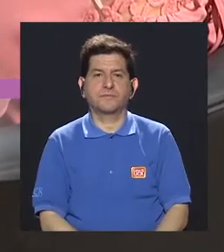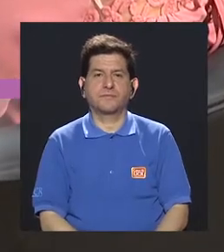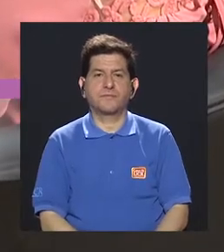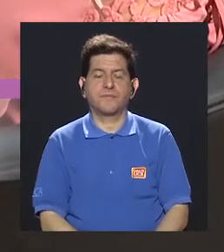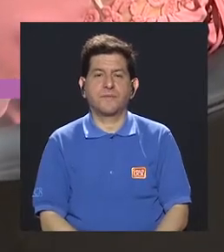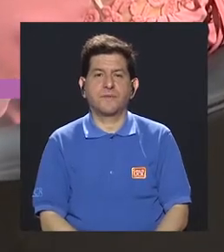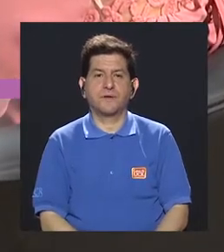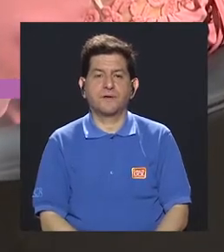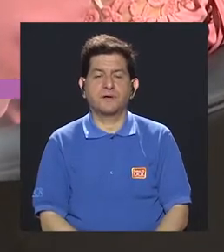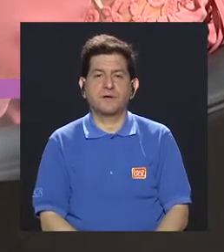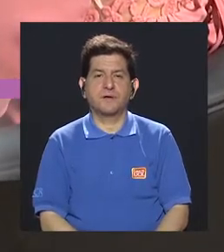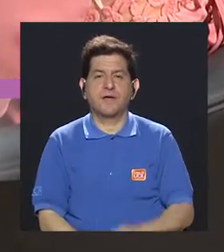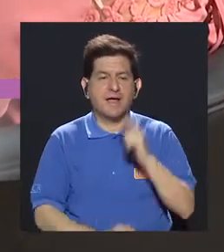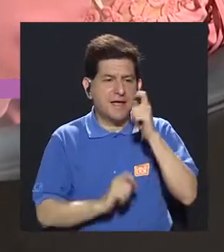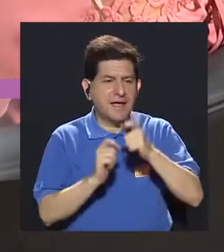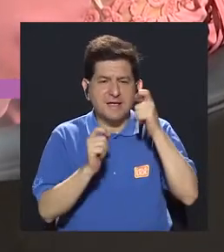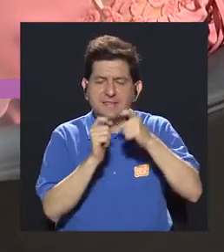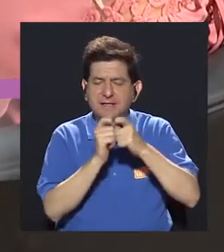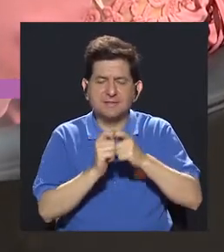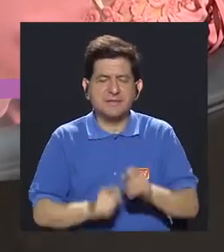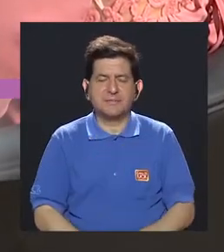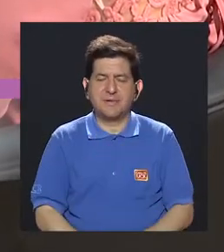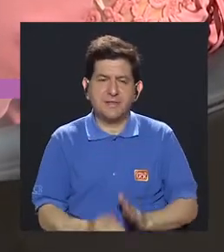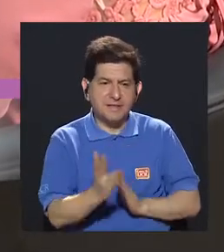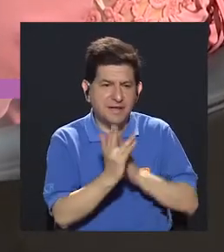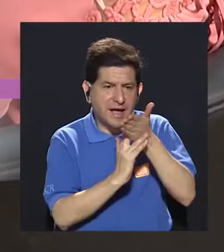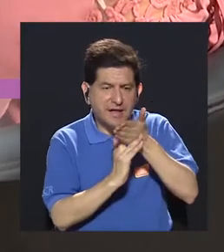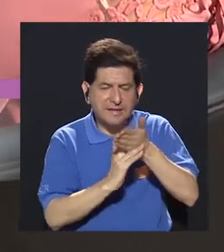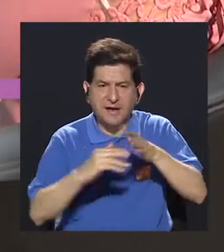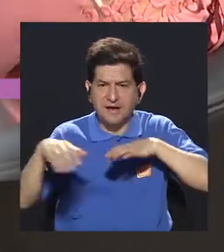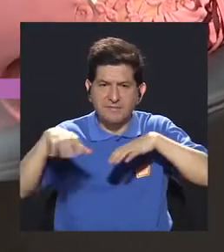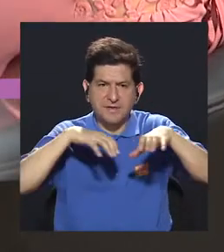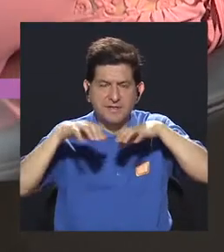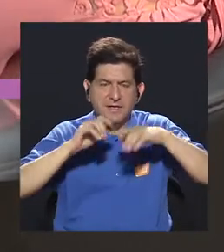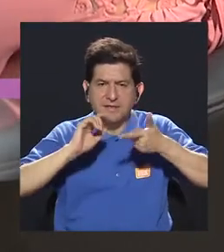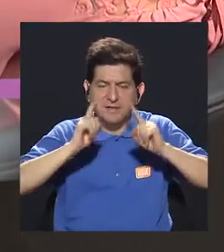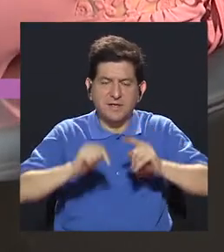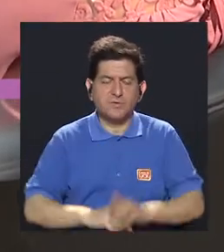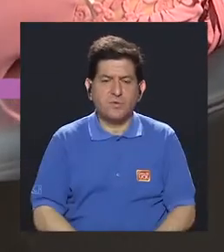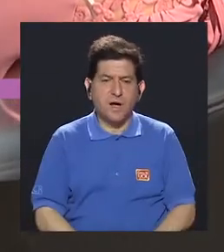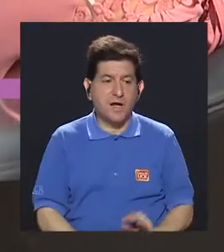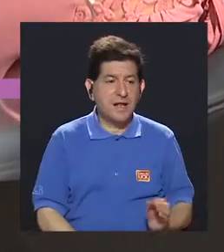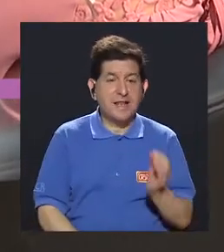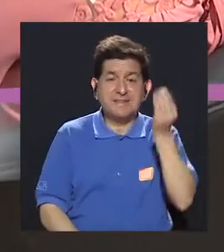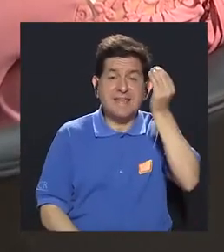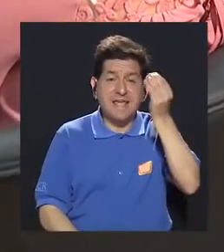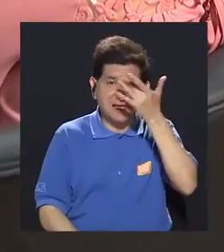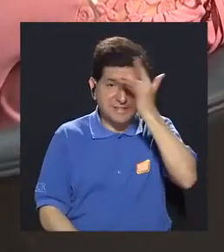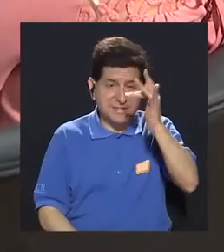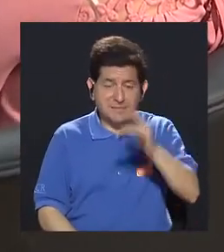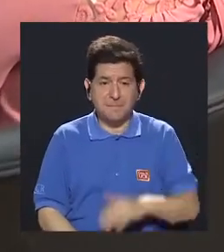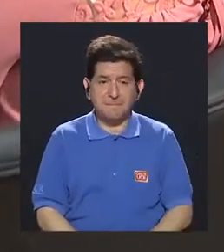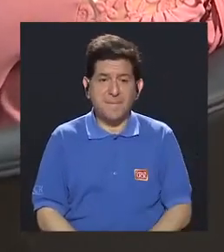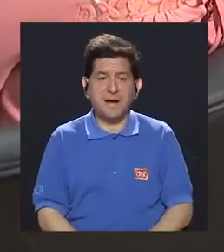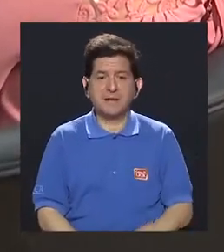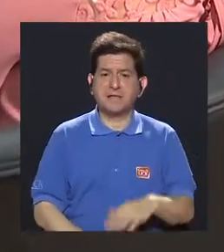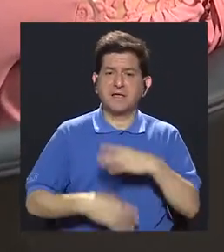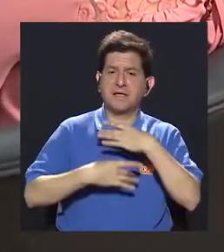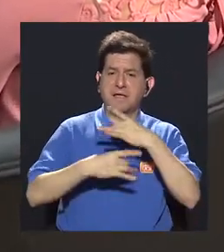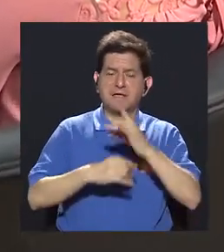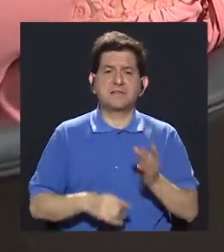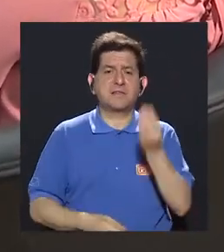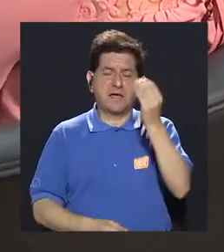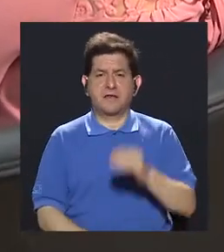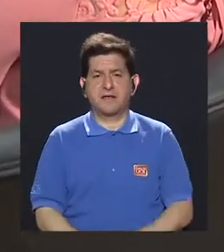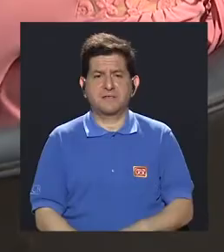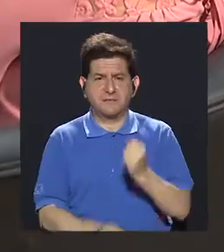Bueno, propiamente, Adriana, ¿a través de qué actividades ThinkSmart logra atraer a los jóvenes, o qué hacen con los jóvenes,